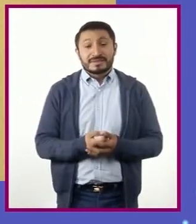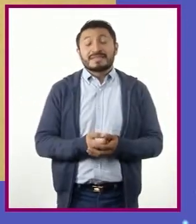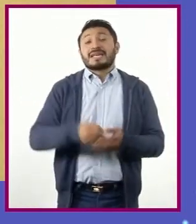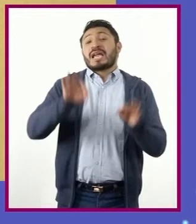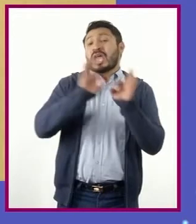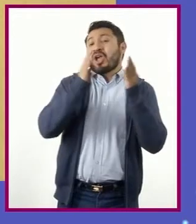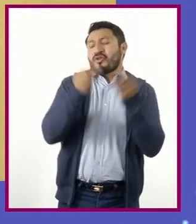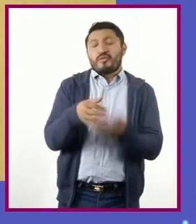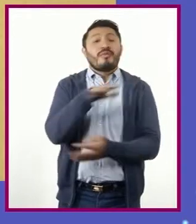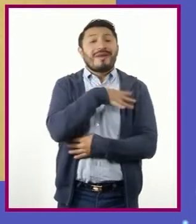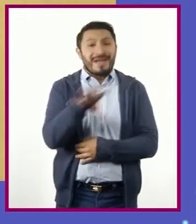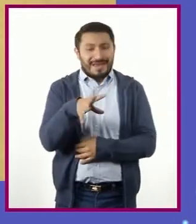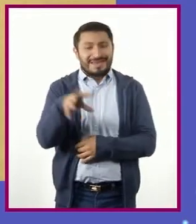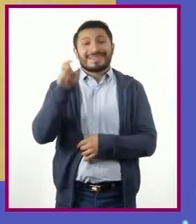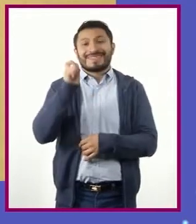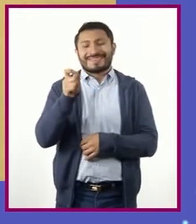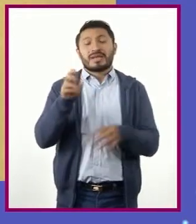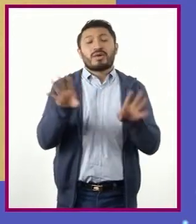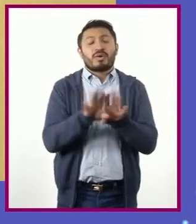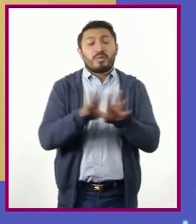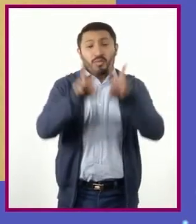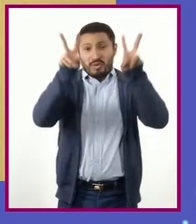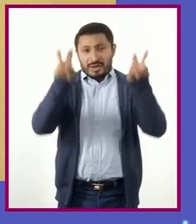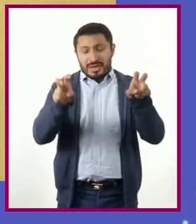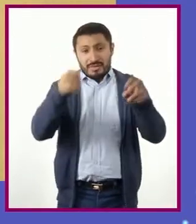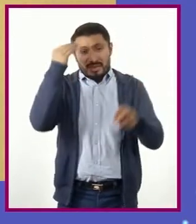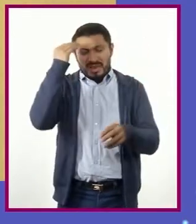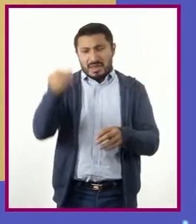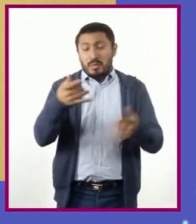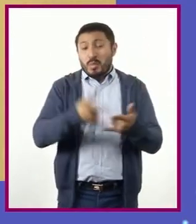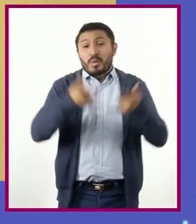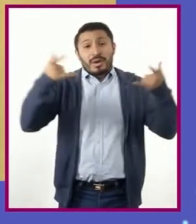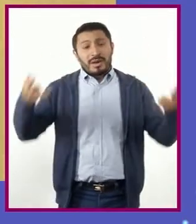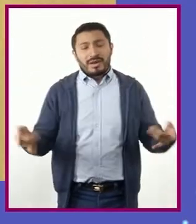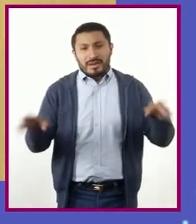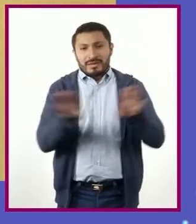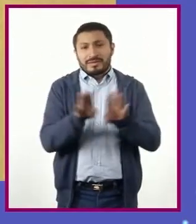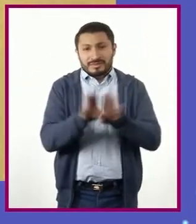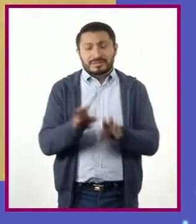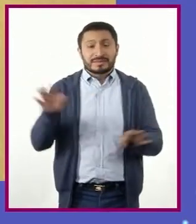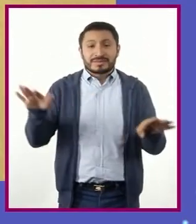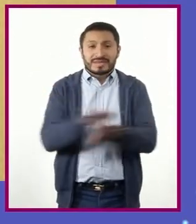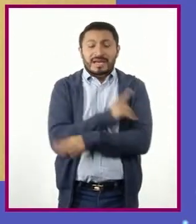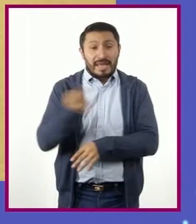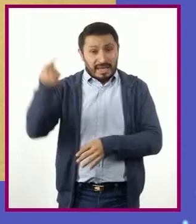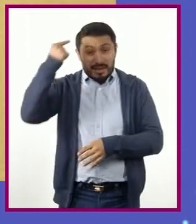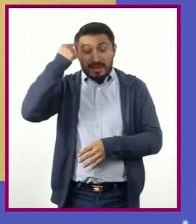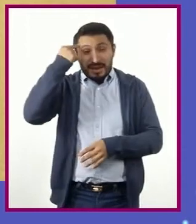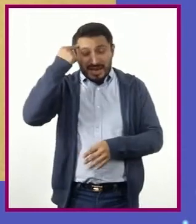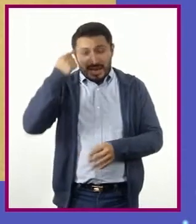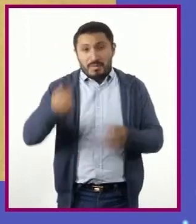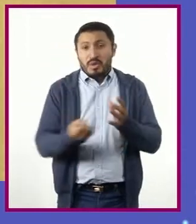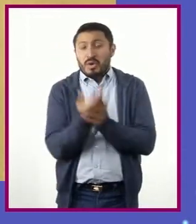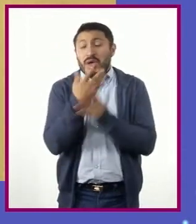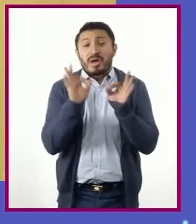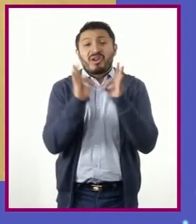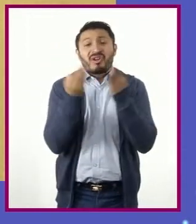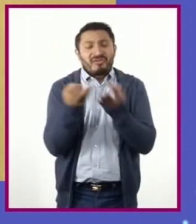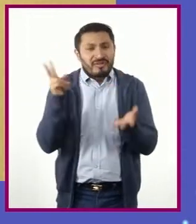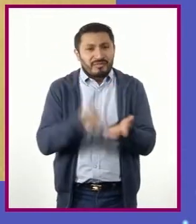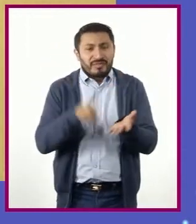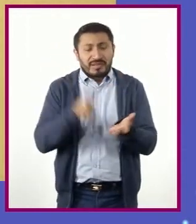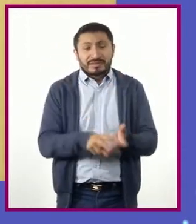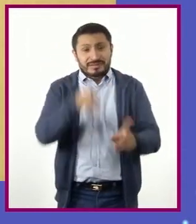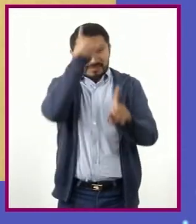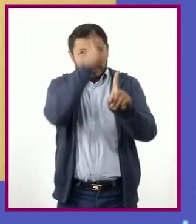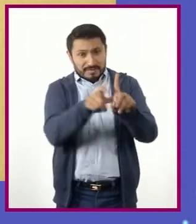muy general, déjenme decirles que es un periodo histórico que trata de un cambio en la mentalidad, una nueva valoración de la persona,